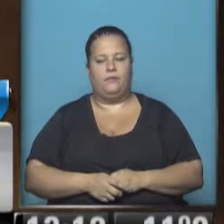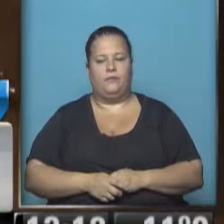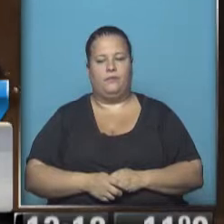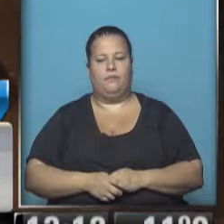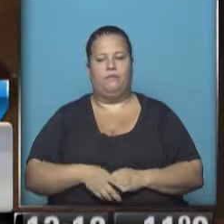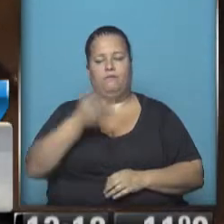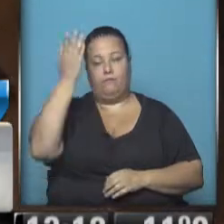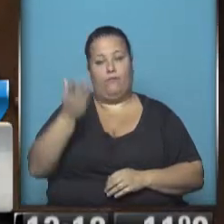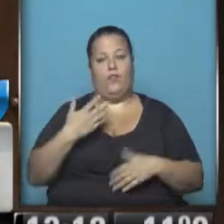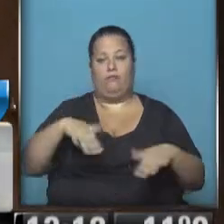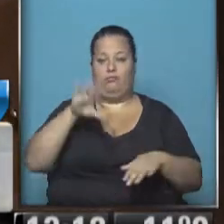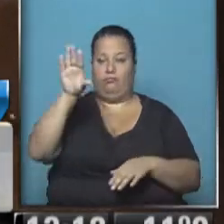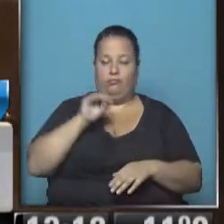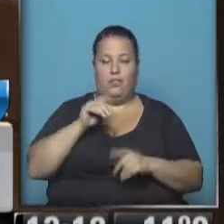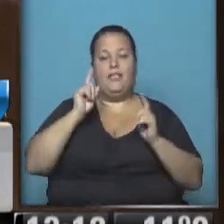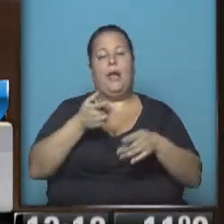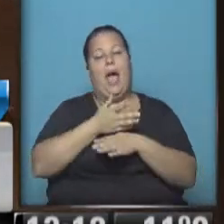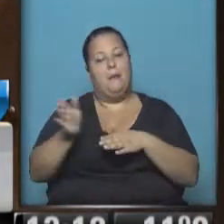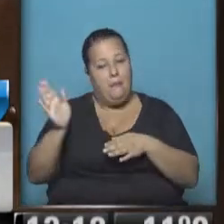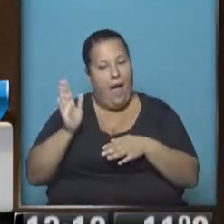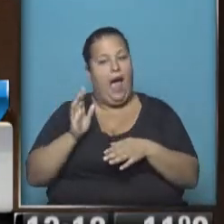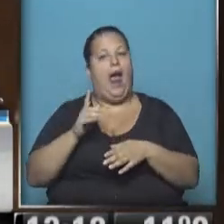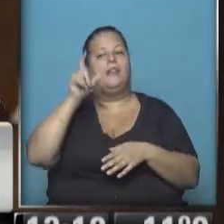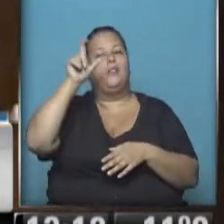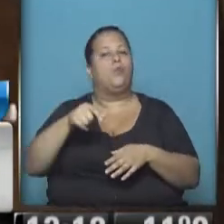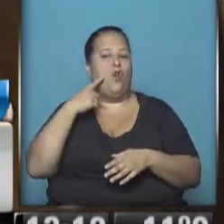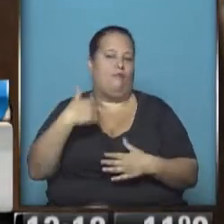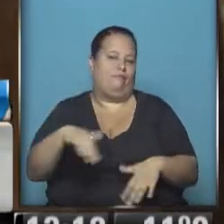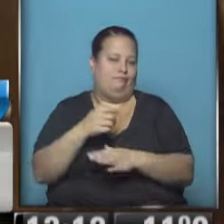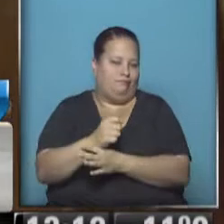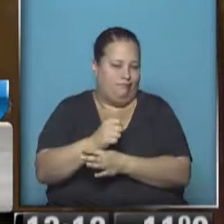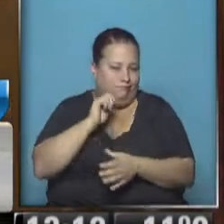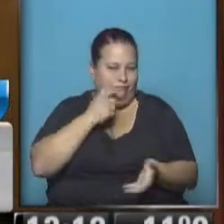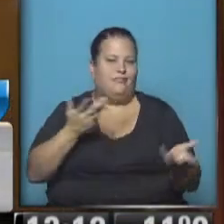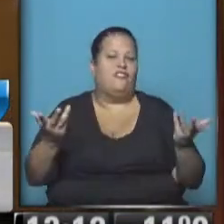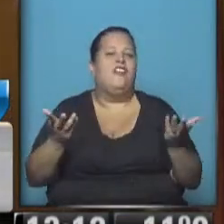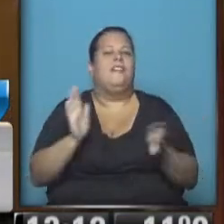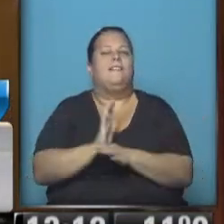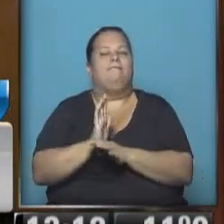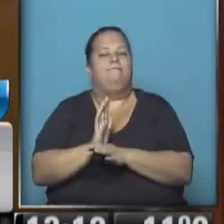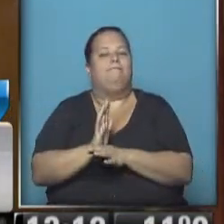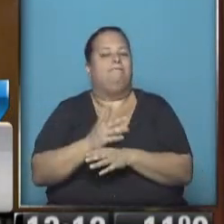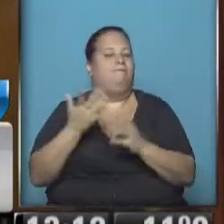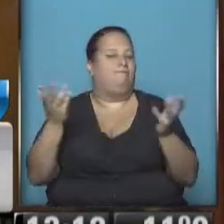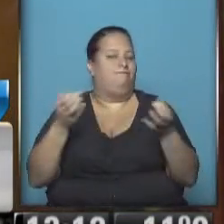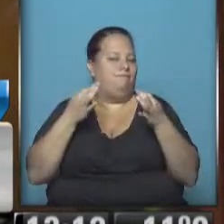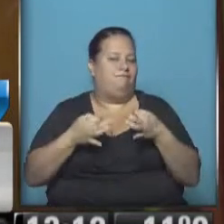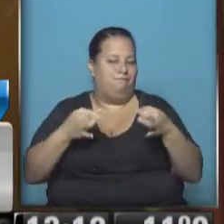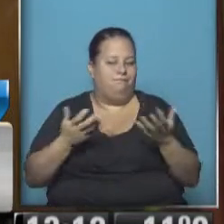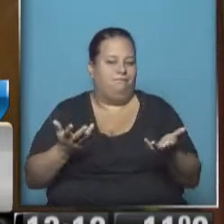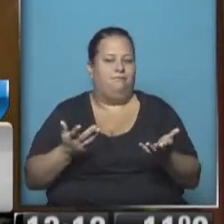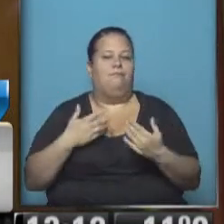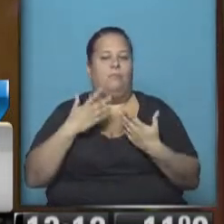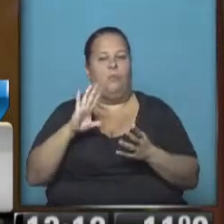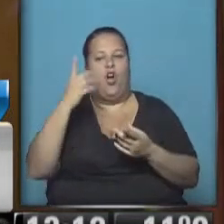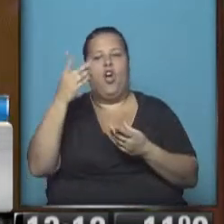Gran referencia y aparte es un tipo increíble, ¿viste? Entonces es como que cierra por todos lados y bueno, es un poco